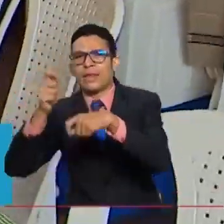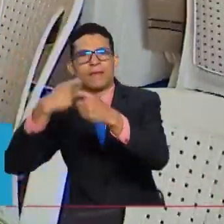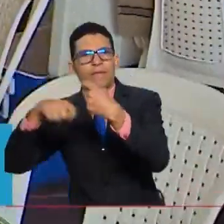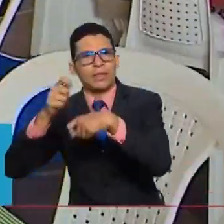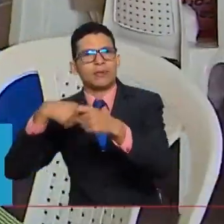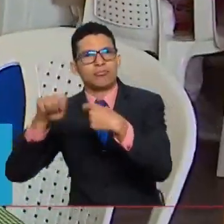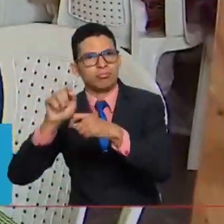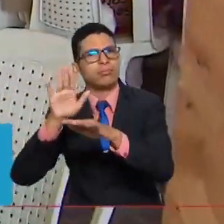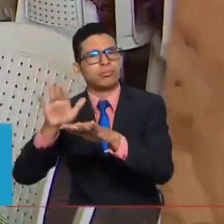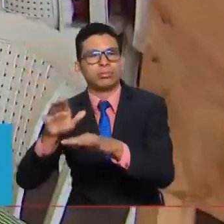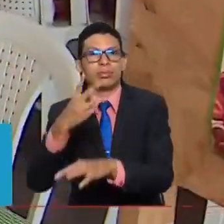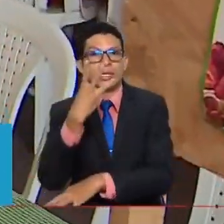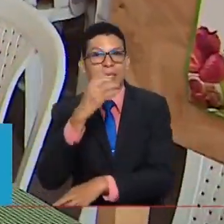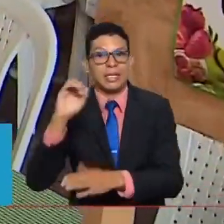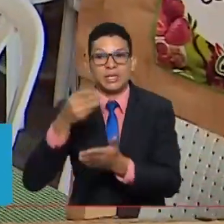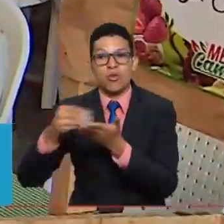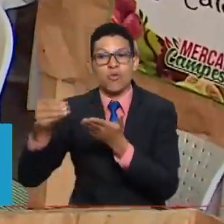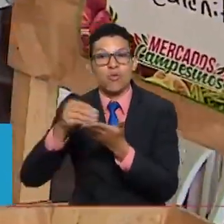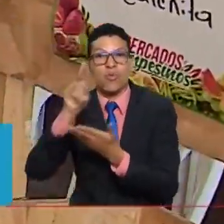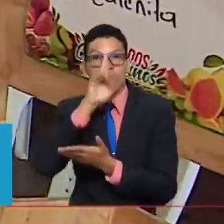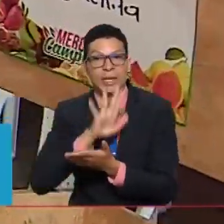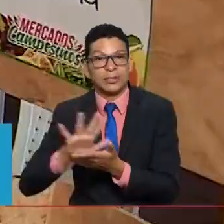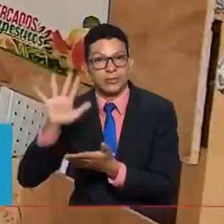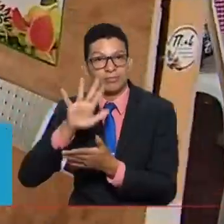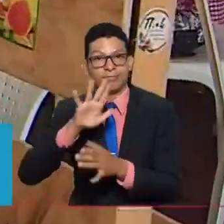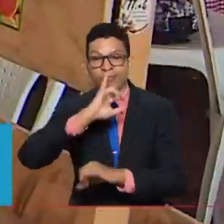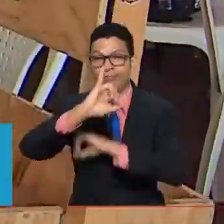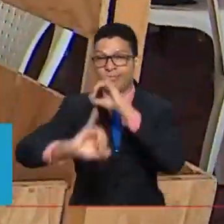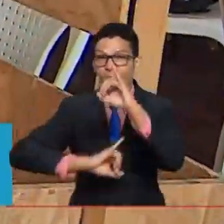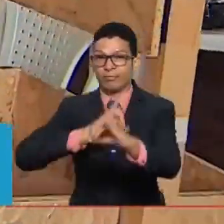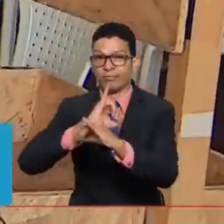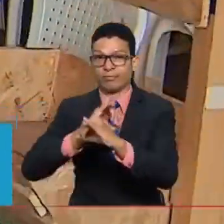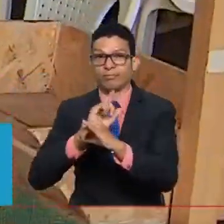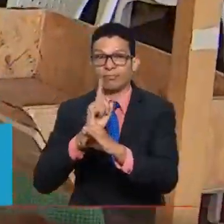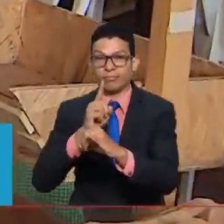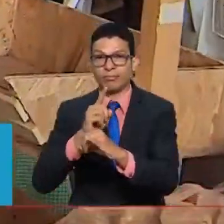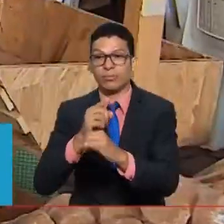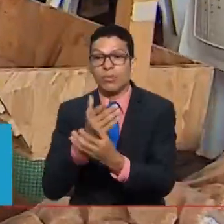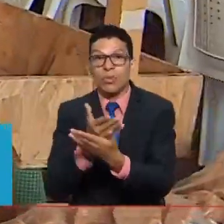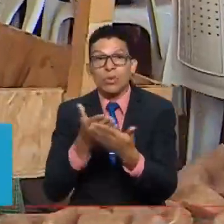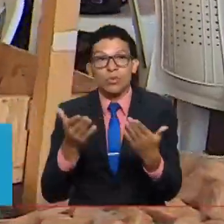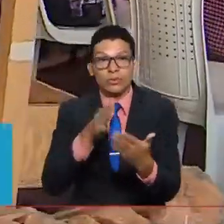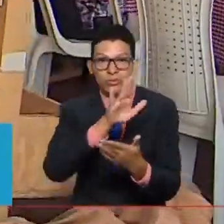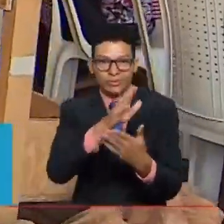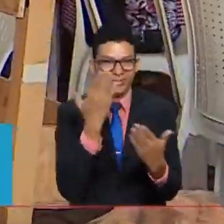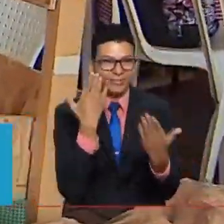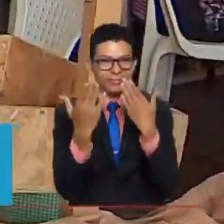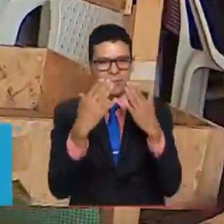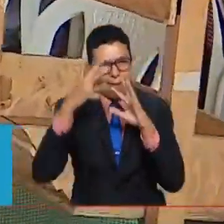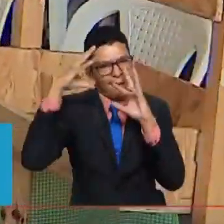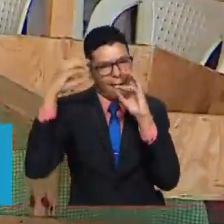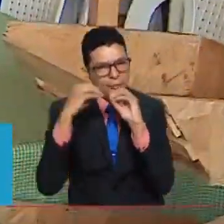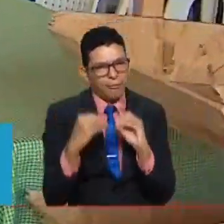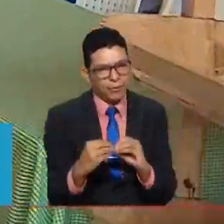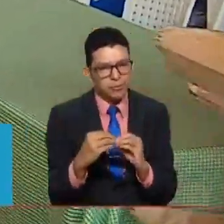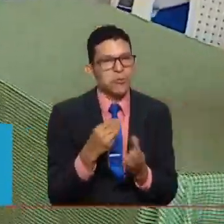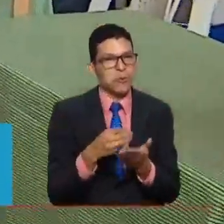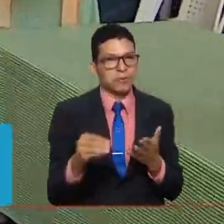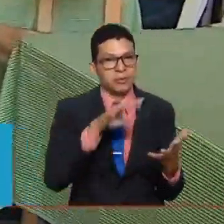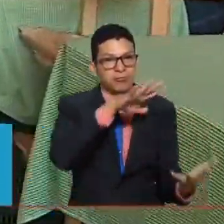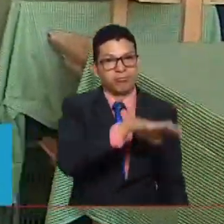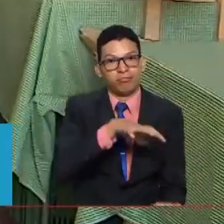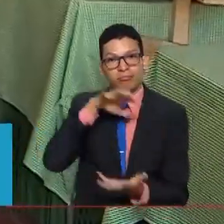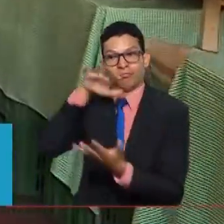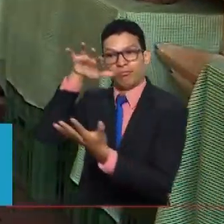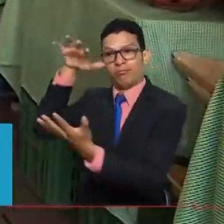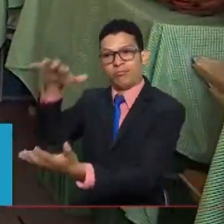importante donde tenemos más de 30 compradores nacionales e internacionales, donde nuestros productores podrán cerrar acuerdos comerciales de manera